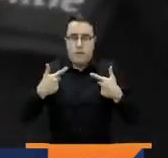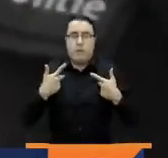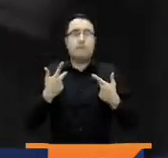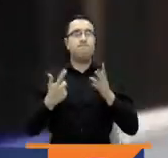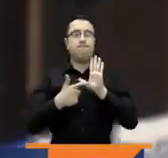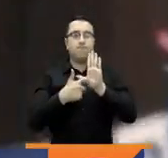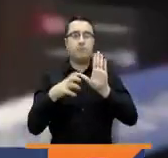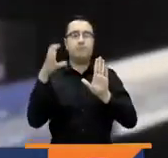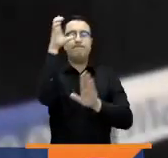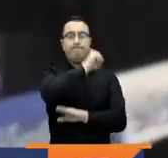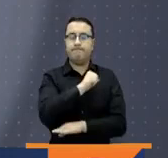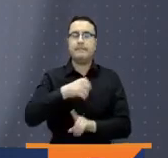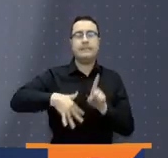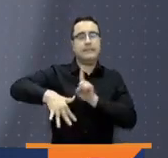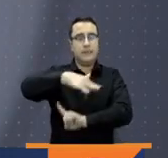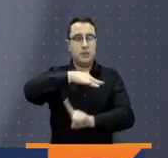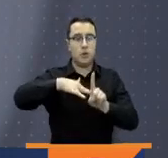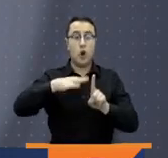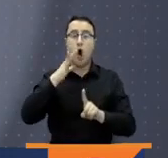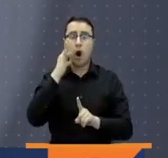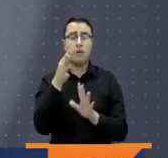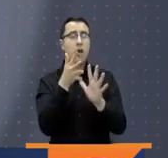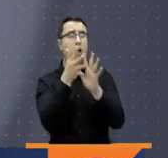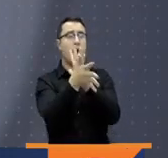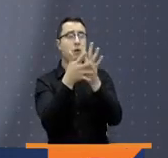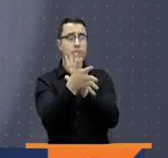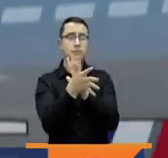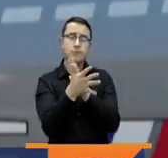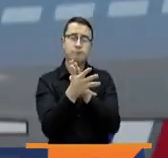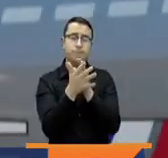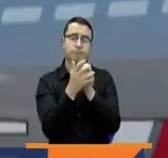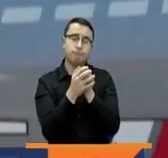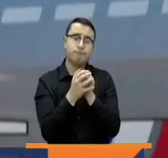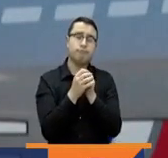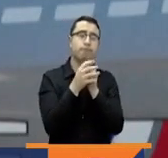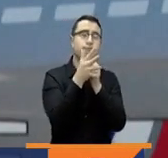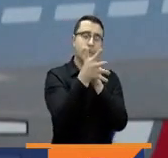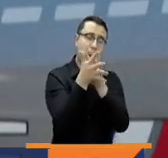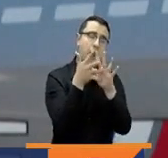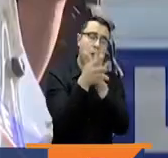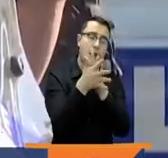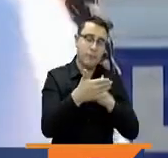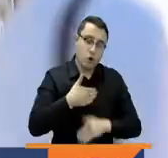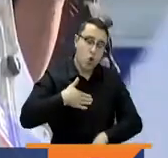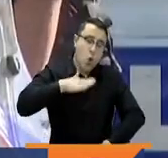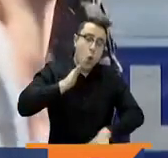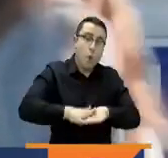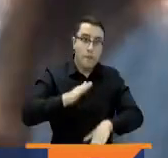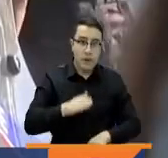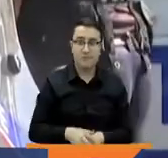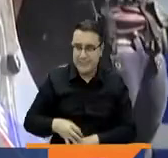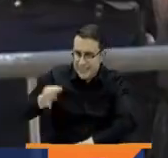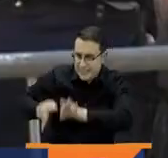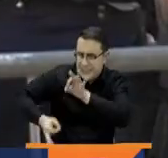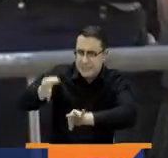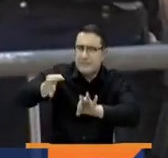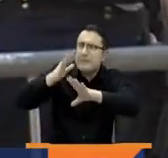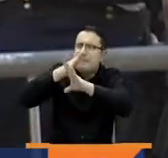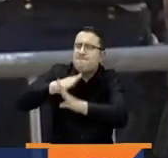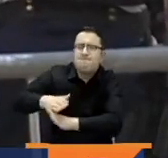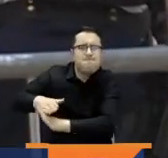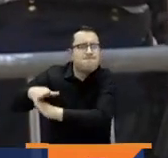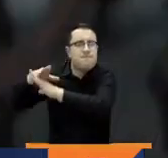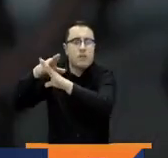visible en el caso y cuyas únicas palabras han sido la confesión de fe islámica. Este juicio goza de un amplísimo esquema de seguridad, pues por